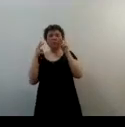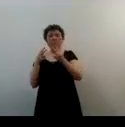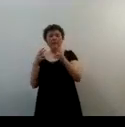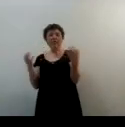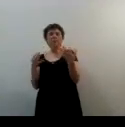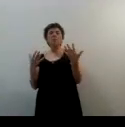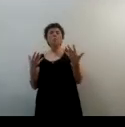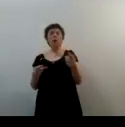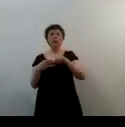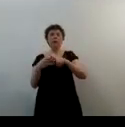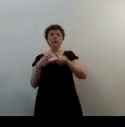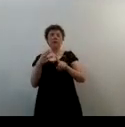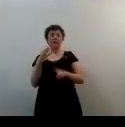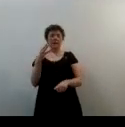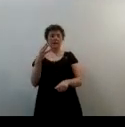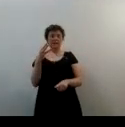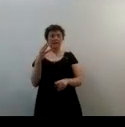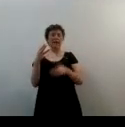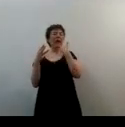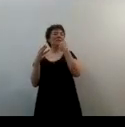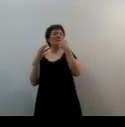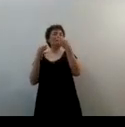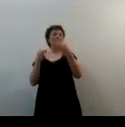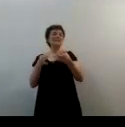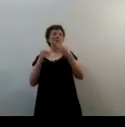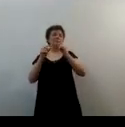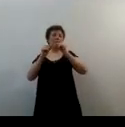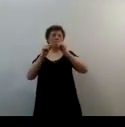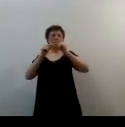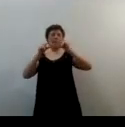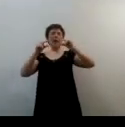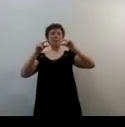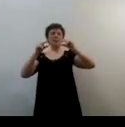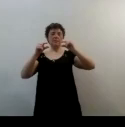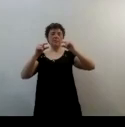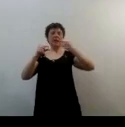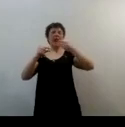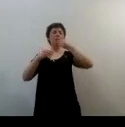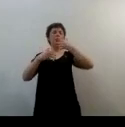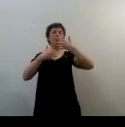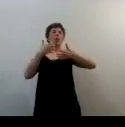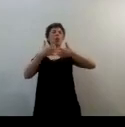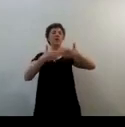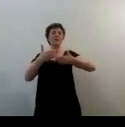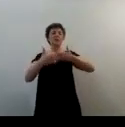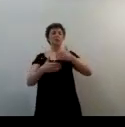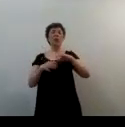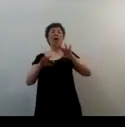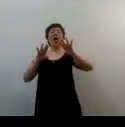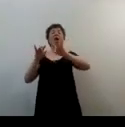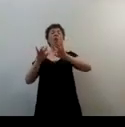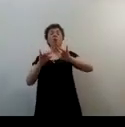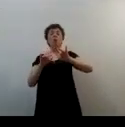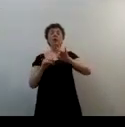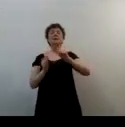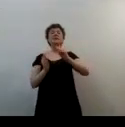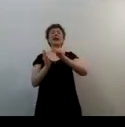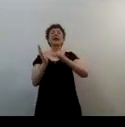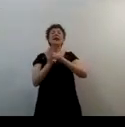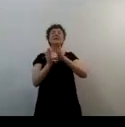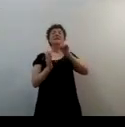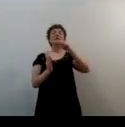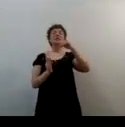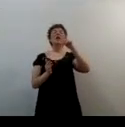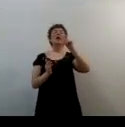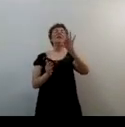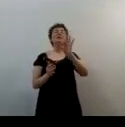tres que casi siempre están aumentados en alimentos procesados, que es o azúcares, o grasas saturadas o sodio.